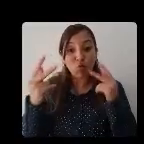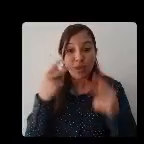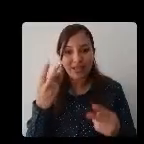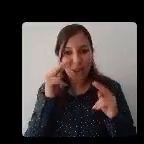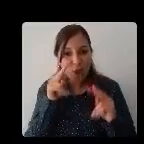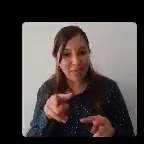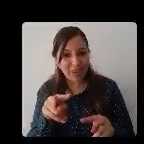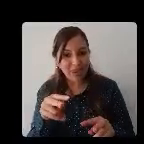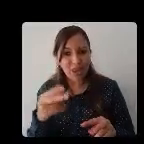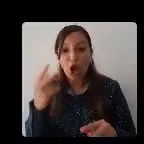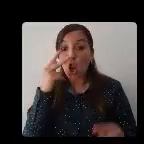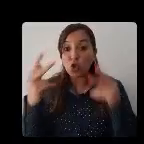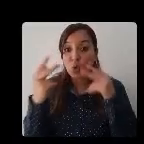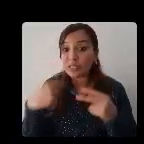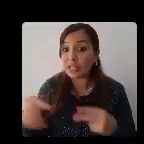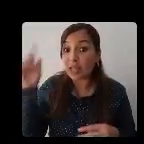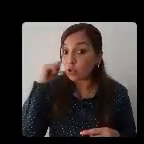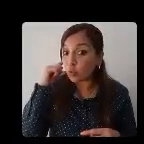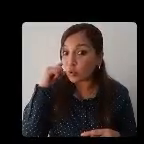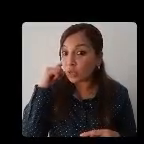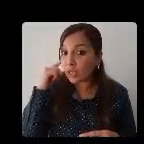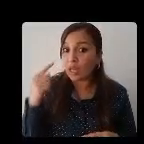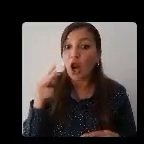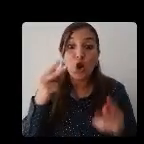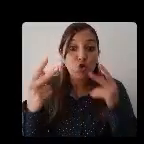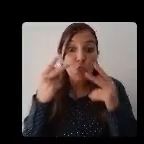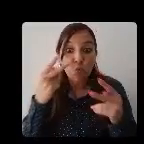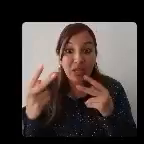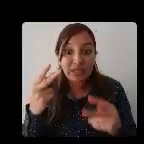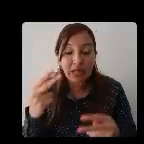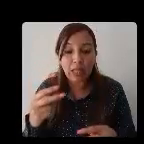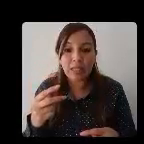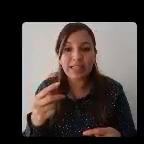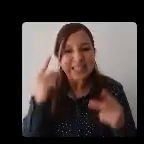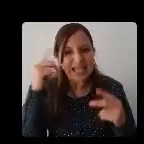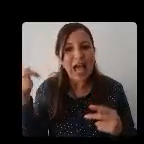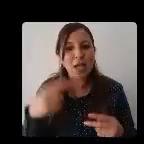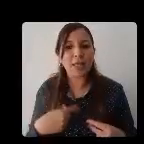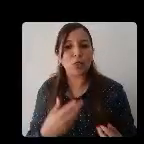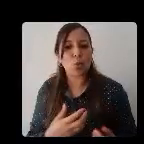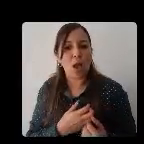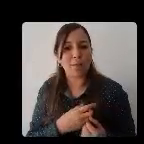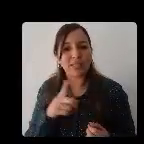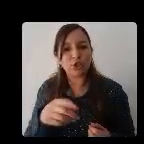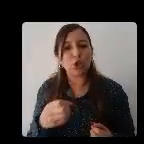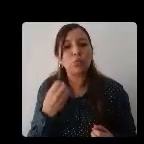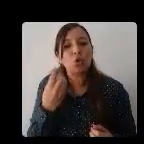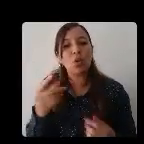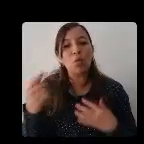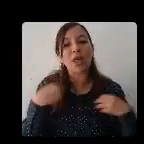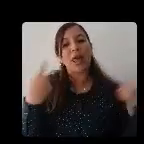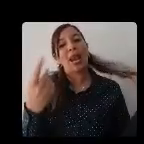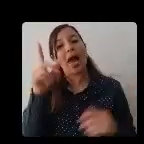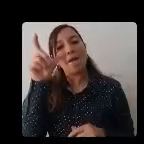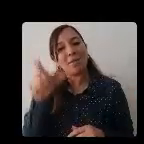ojos para valorar lo que tenemos, apreciar lo que tenemos. A veces como es del día a día, no nos damos cuenta de lo interesante y lo rico